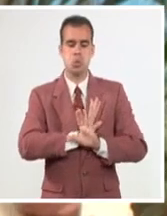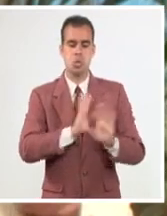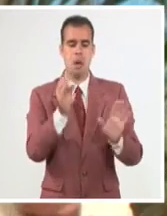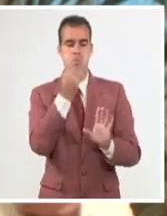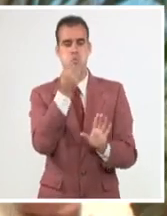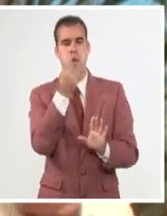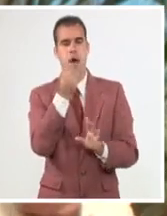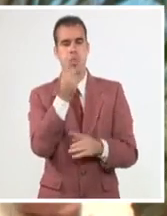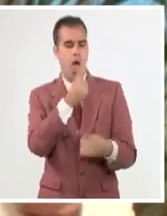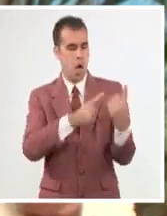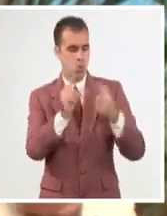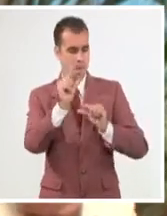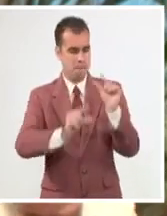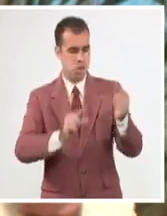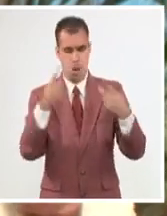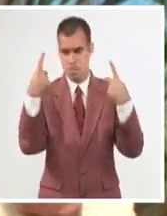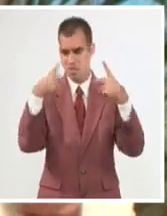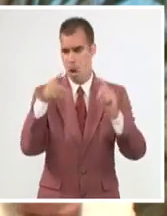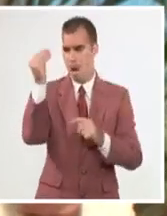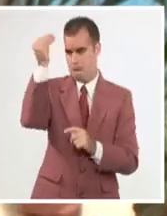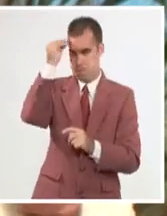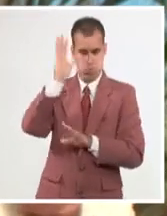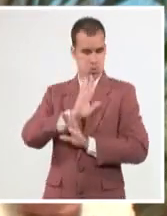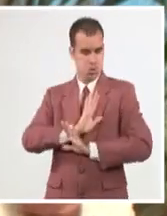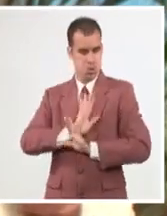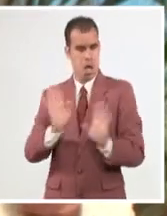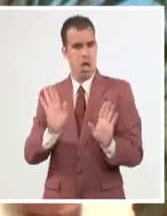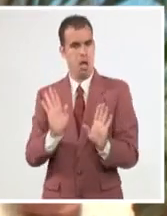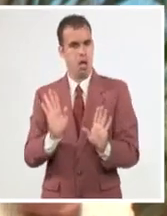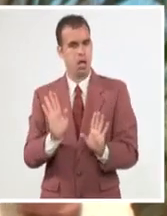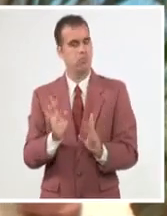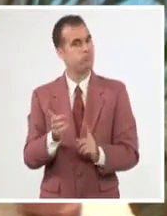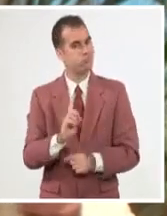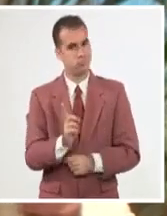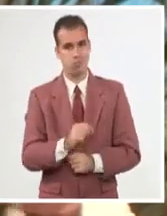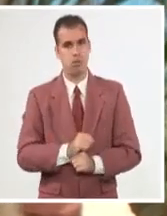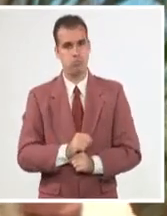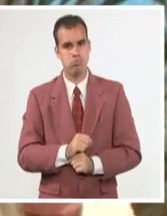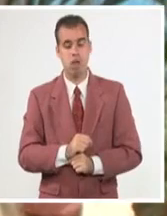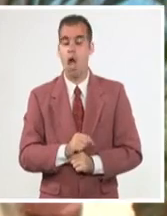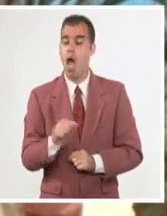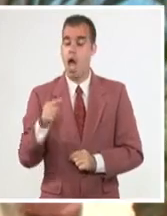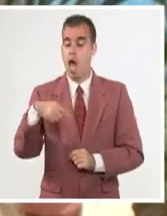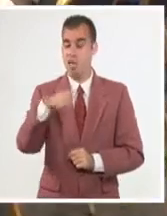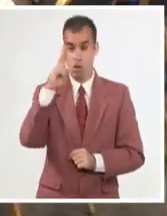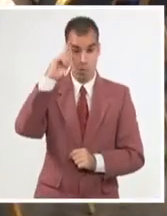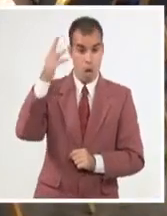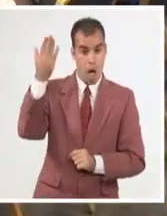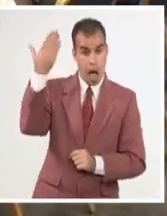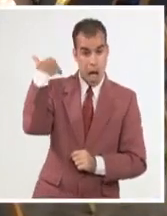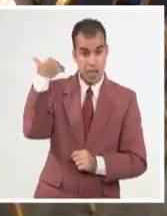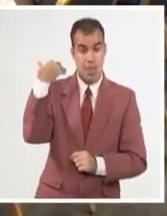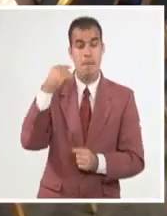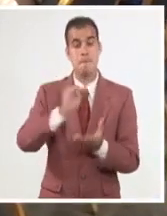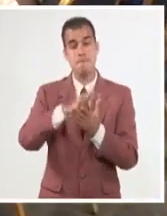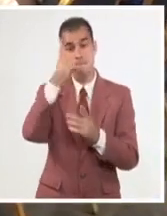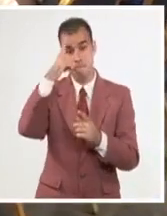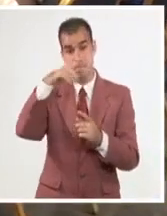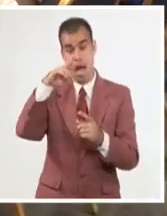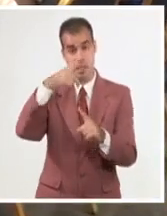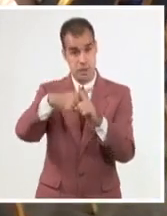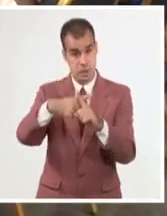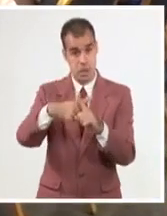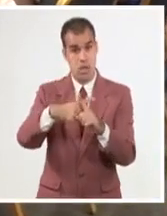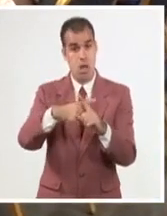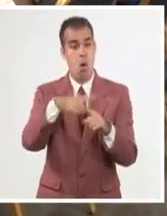de profesionales y de intelectuales, sino que es una teoría que Marx y Engels la iniciaron, la han continuado otros pensadores,